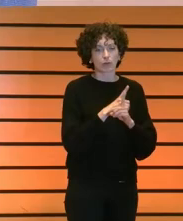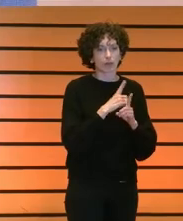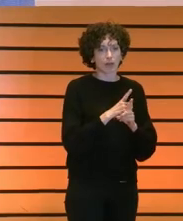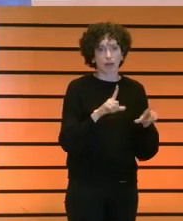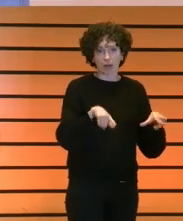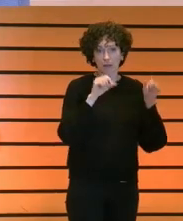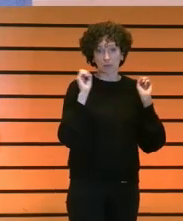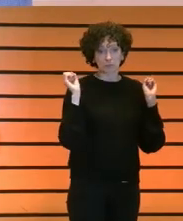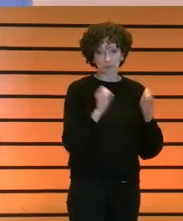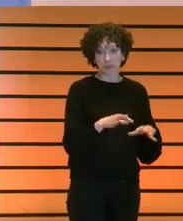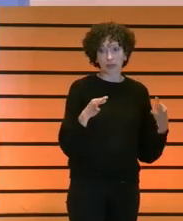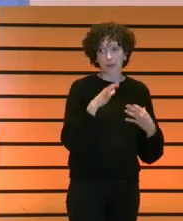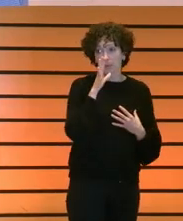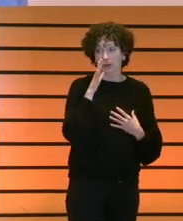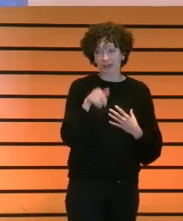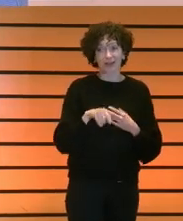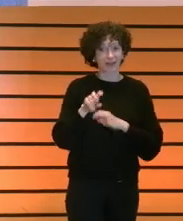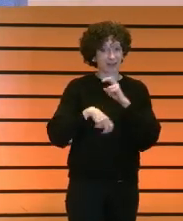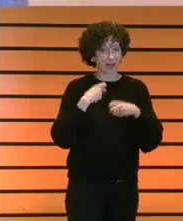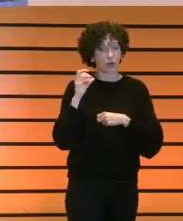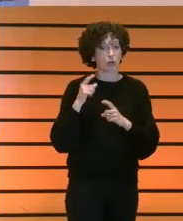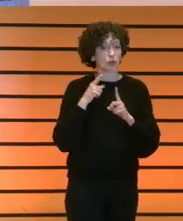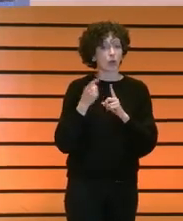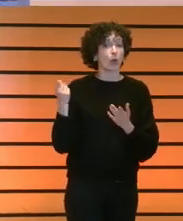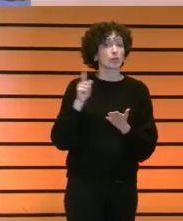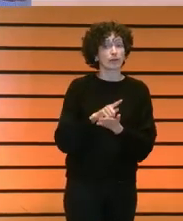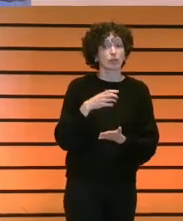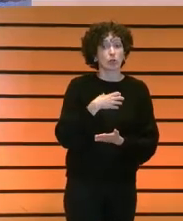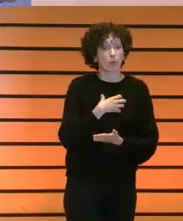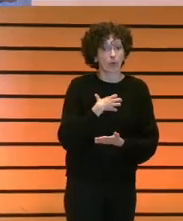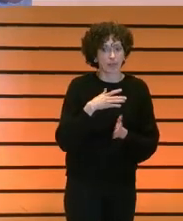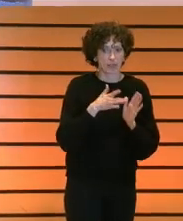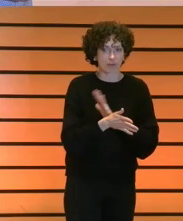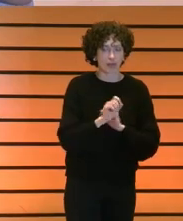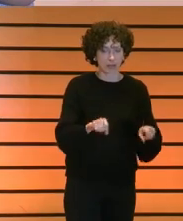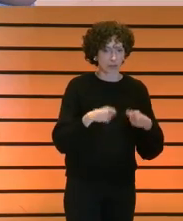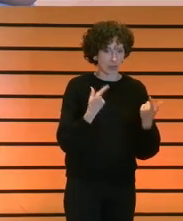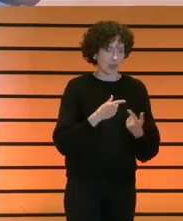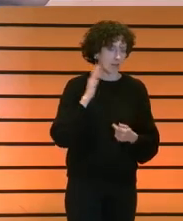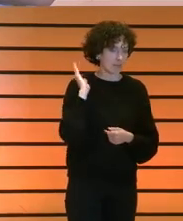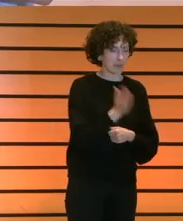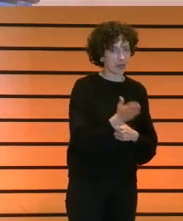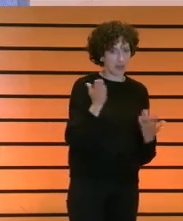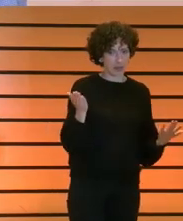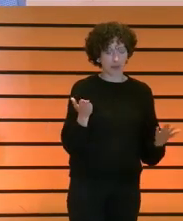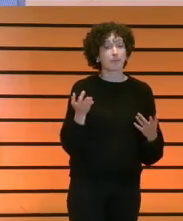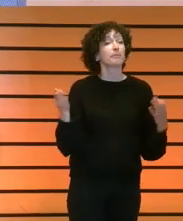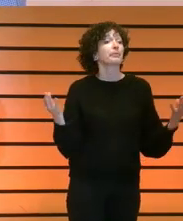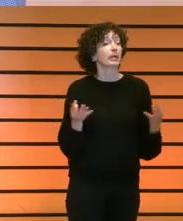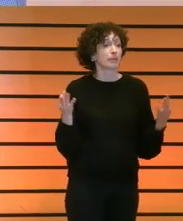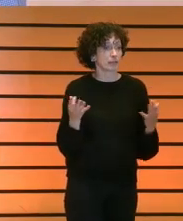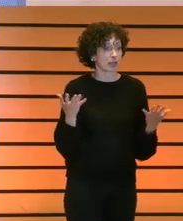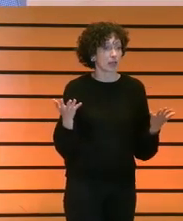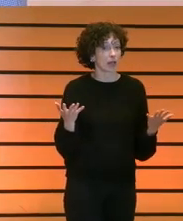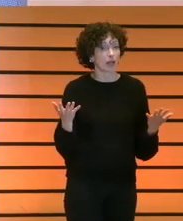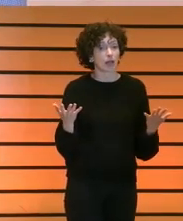maneras de reutilizarlos o de reciclarlos, lógicamente el impacto ambiental sería muy elevado. ¿Qué pasa? Que permite